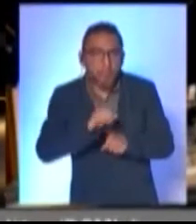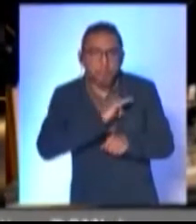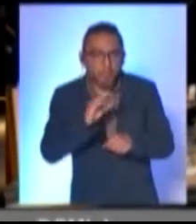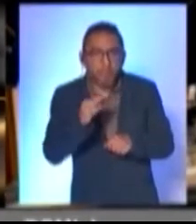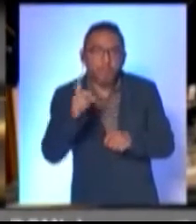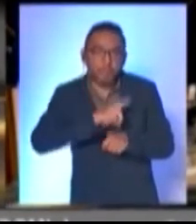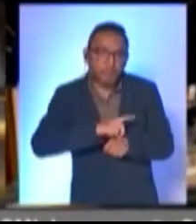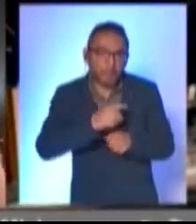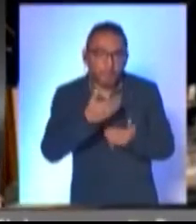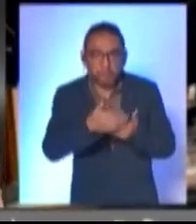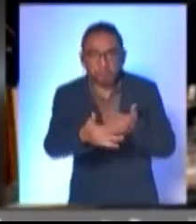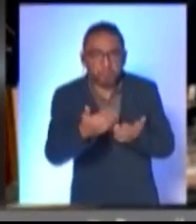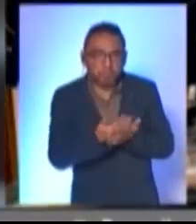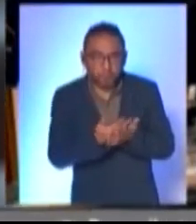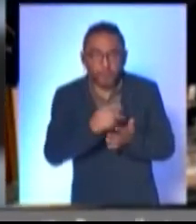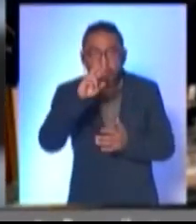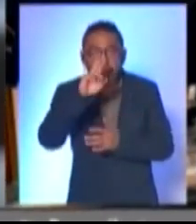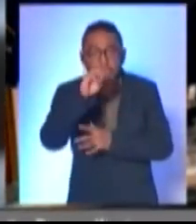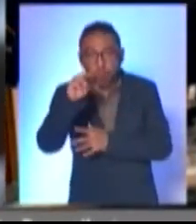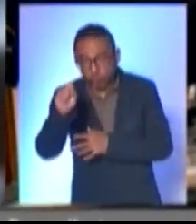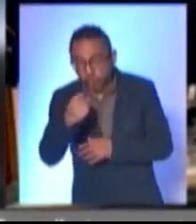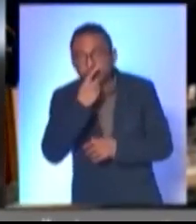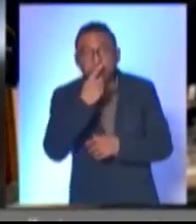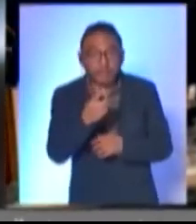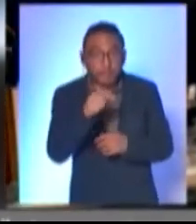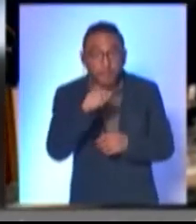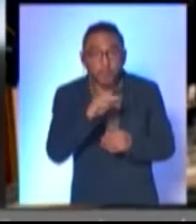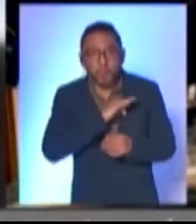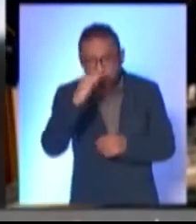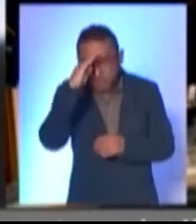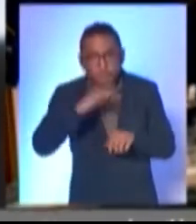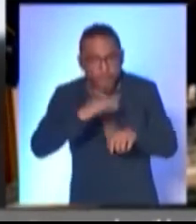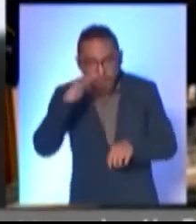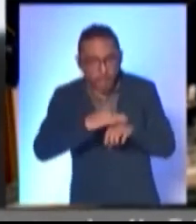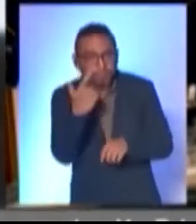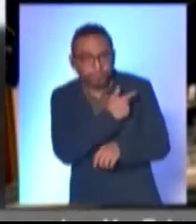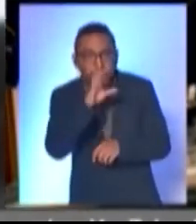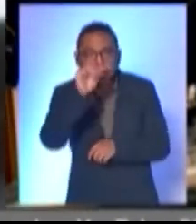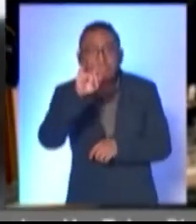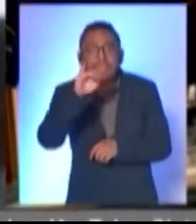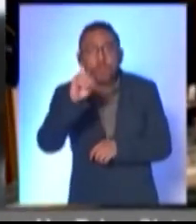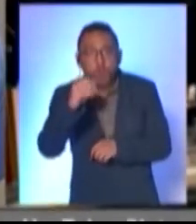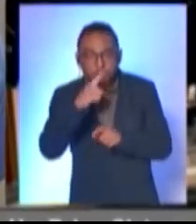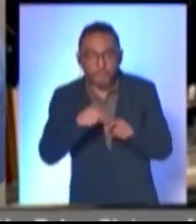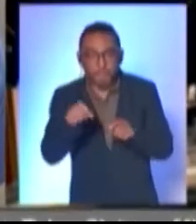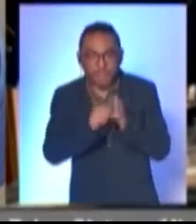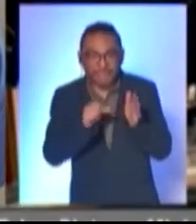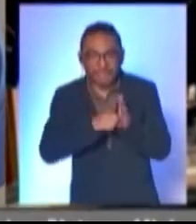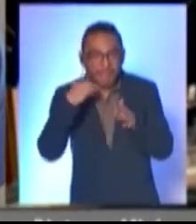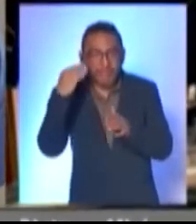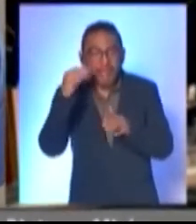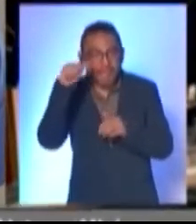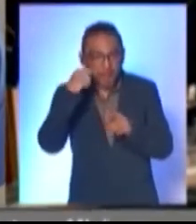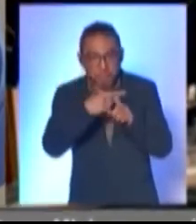días. Ramos Esquivel agregó que se tiene previsto el arribo de más vacunas CanSino para mediados de mes, así como de las